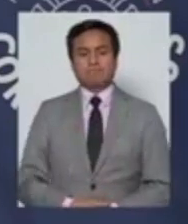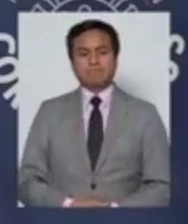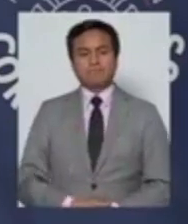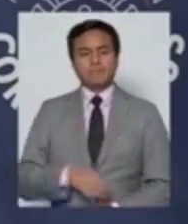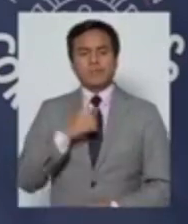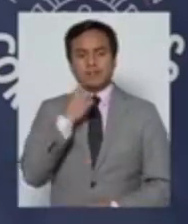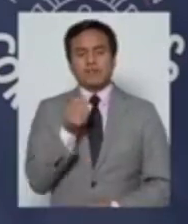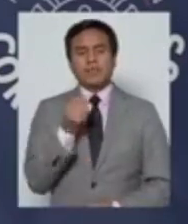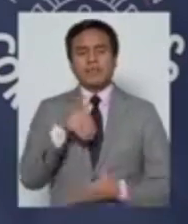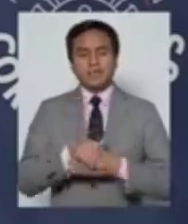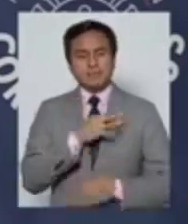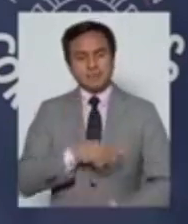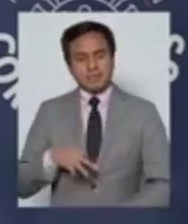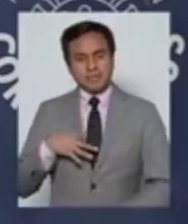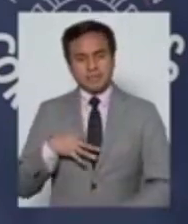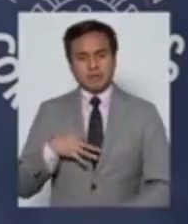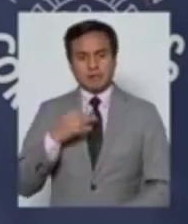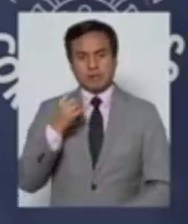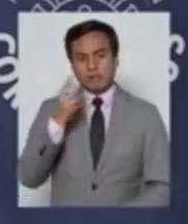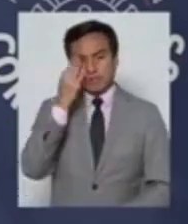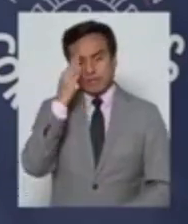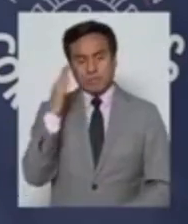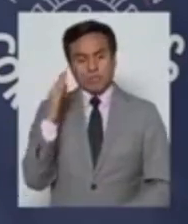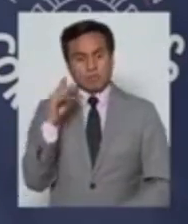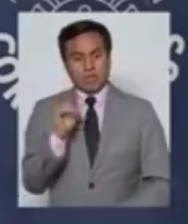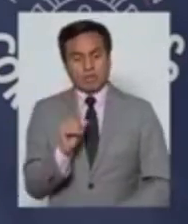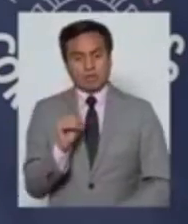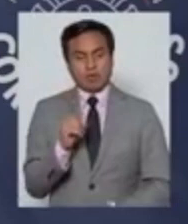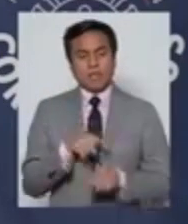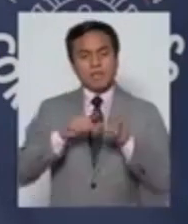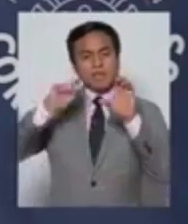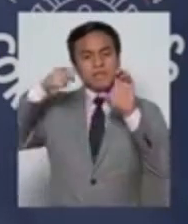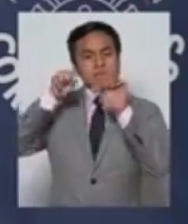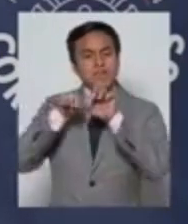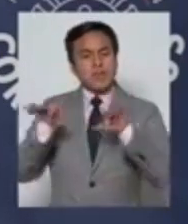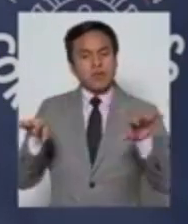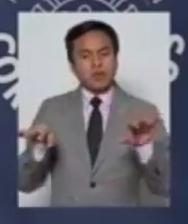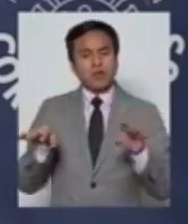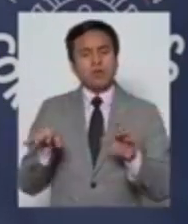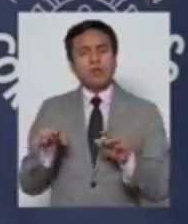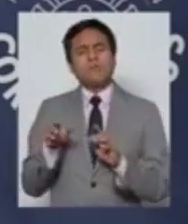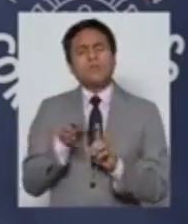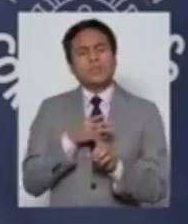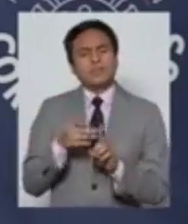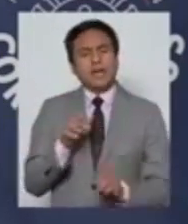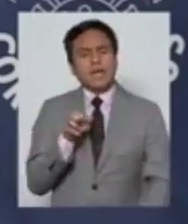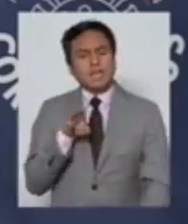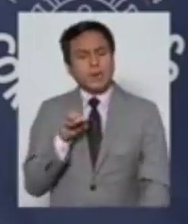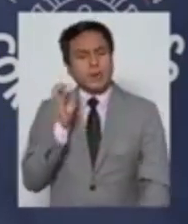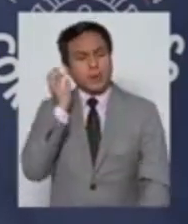Buenas tardes, ministra. Bueno, menos de un día alcanzó a estar este video sobre la violencia de género que sale